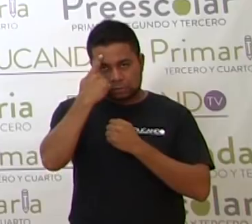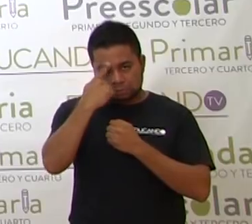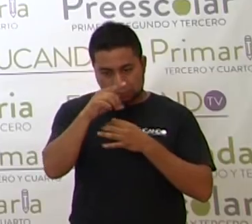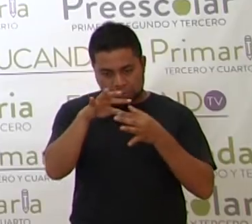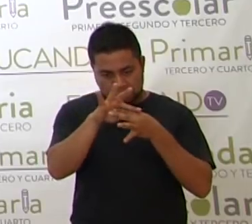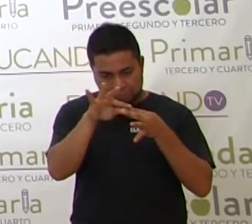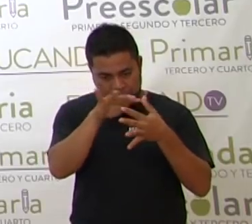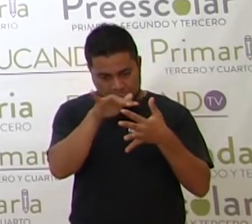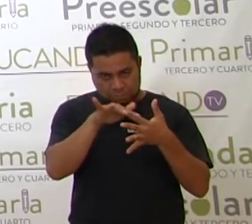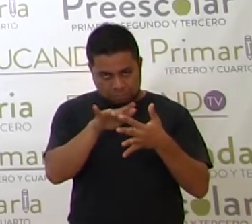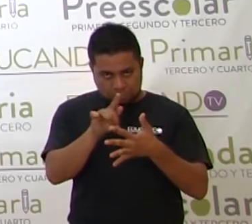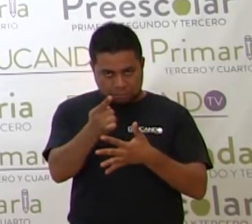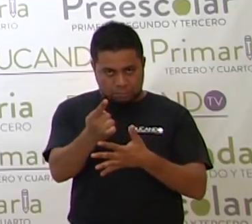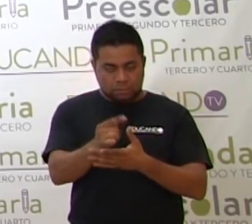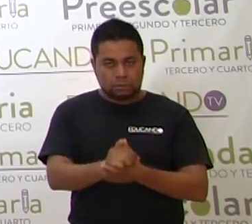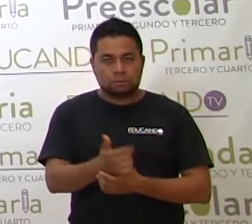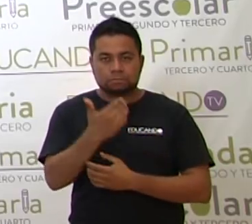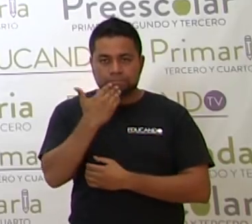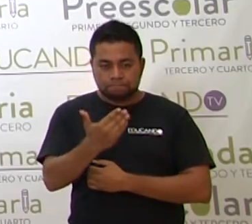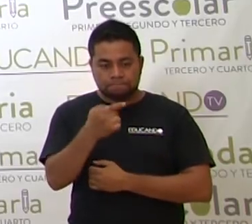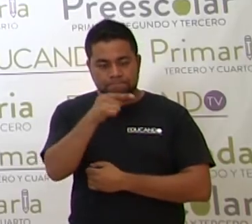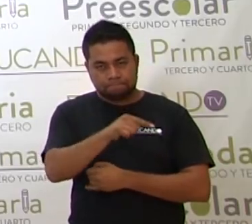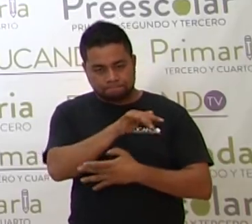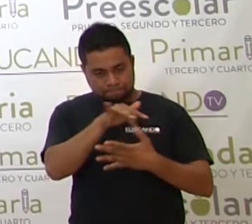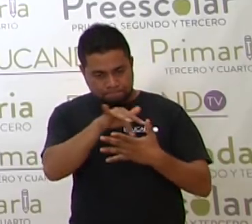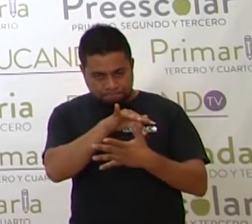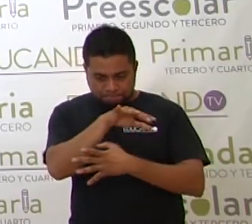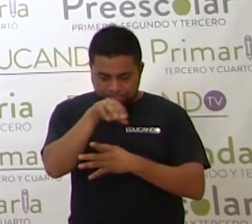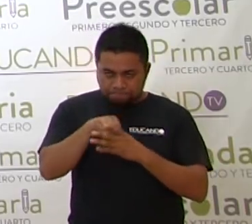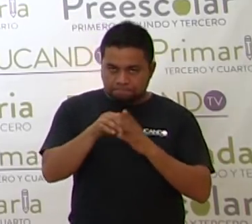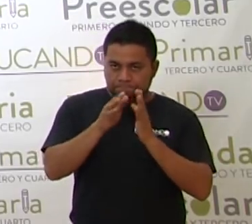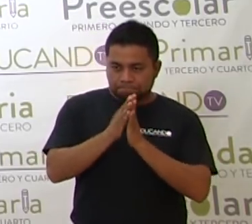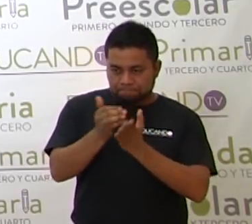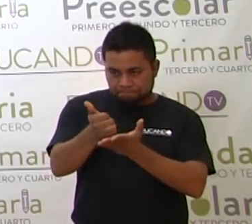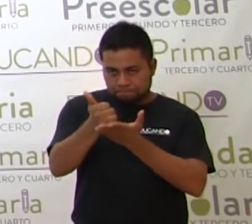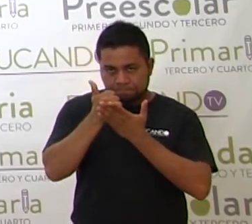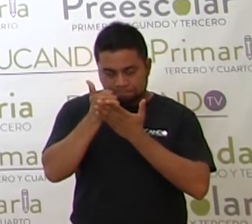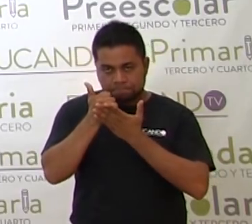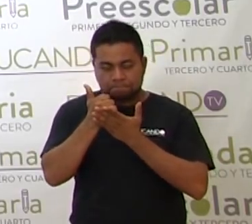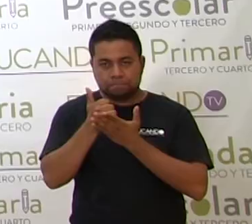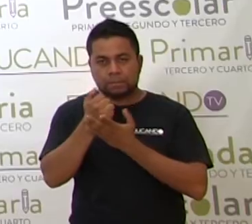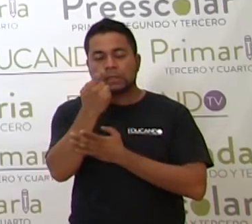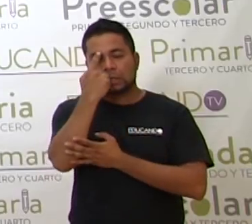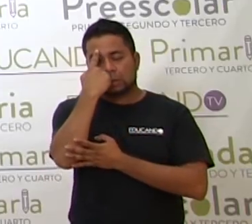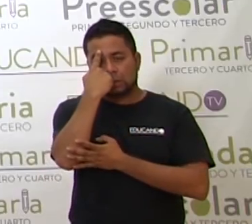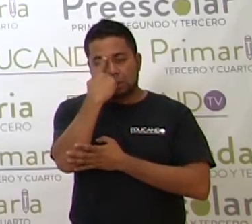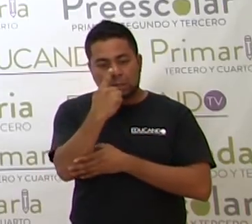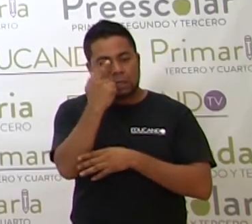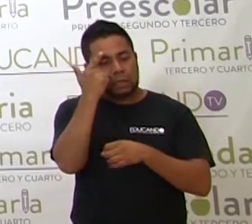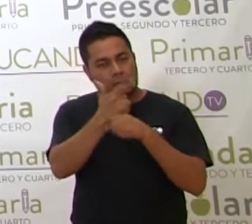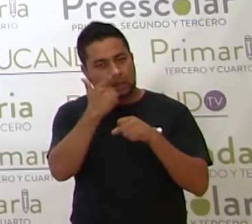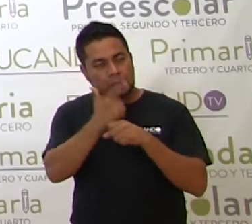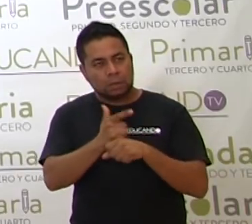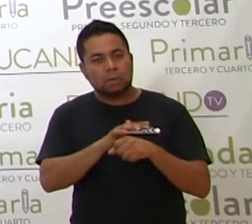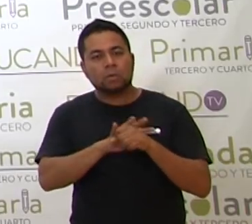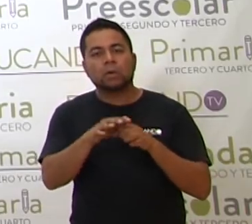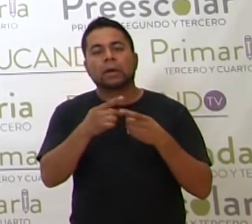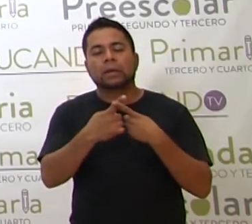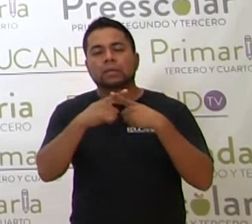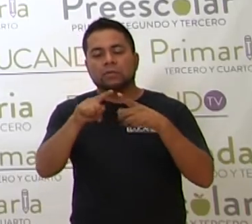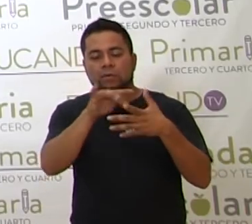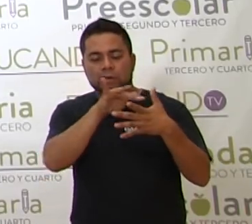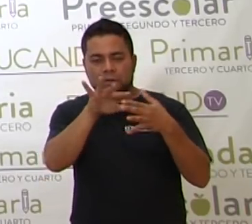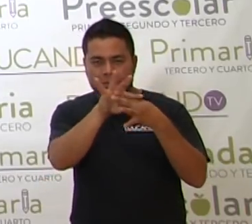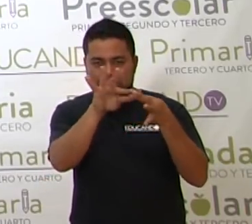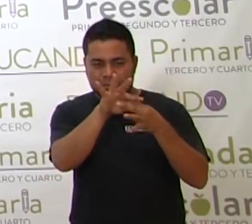descripción es. Bien, vamos a leer el texto, por favor, léelo junto conmigo para que podamos identificar qué tipo de descripción